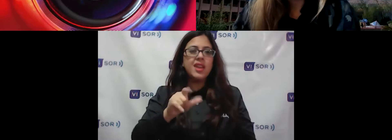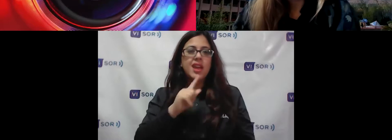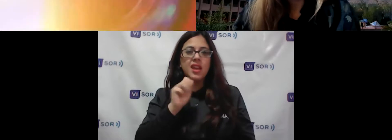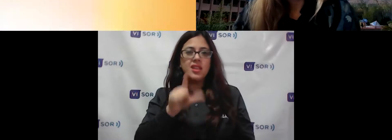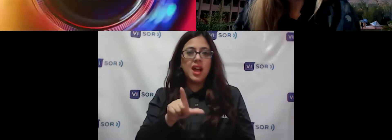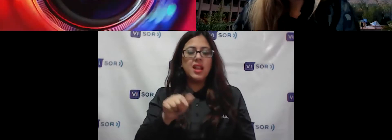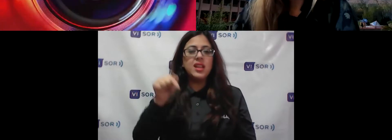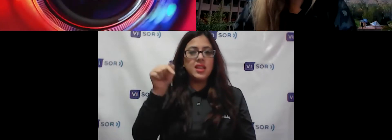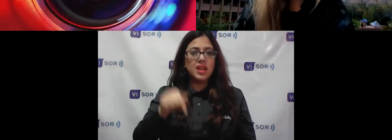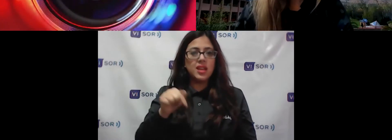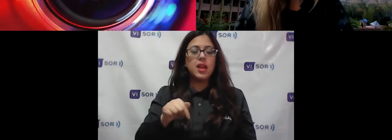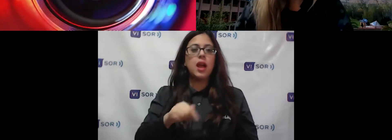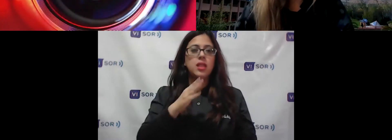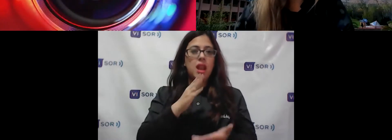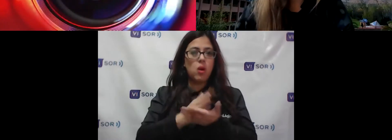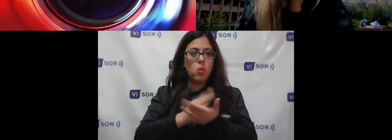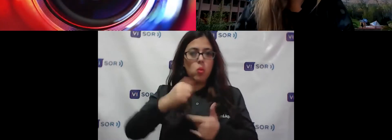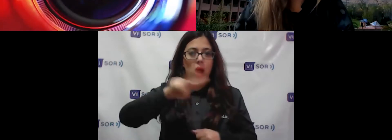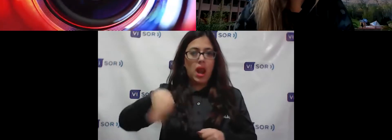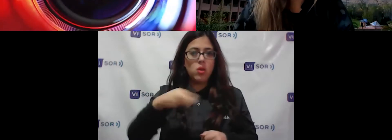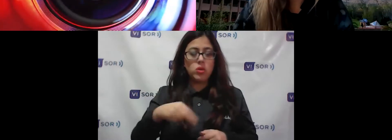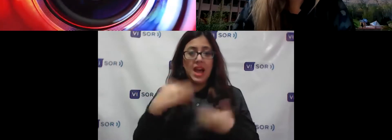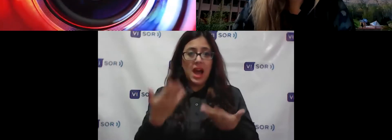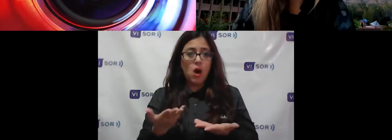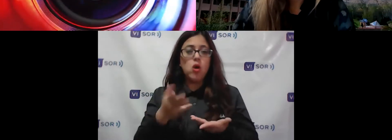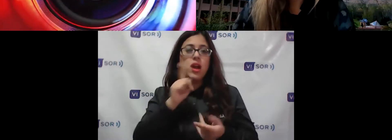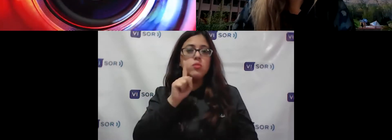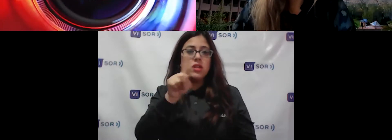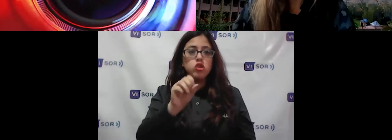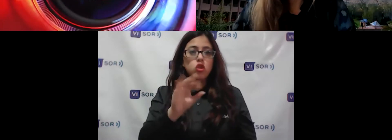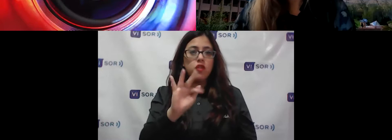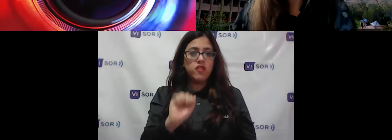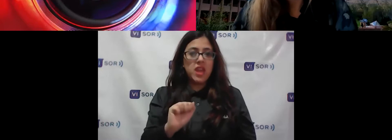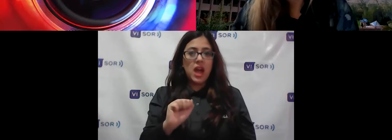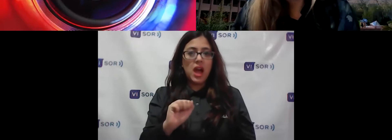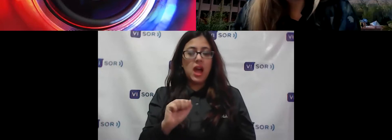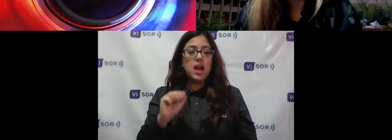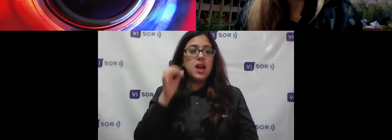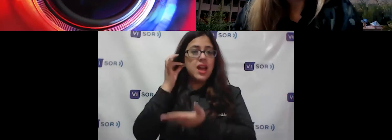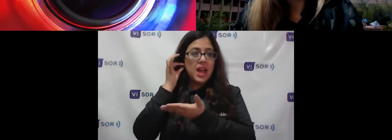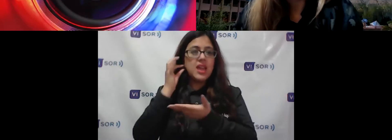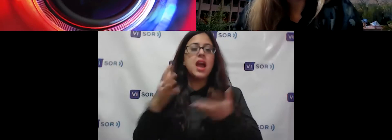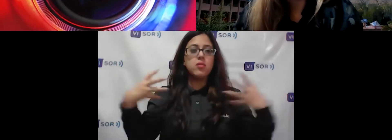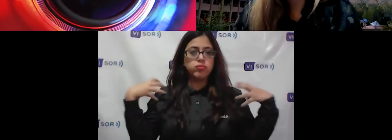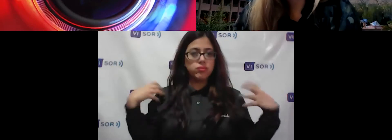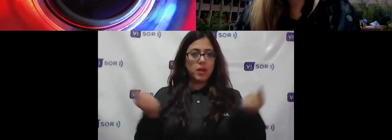bilin ahora los voy a dejar con sofía gómez quien hoy estará modelando